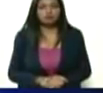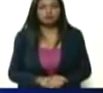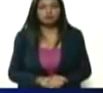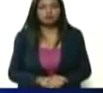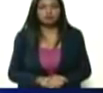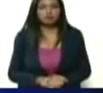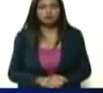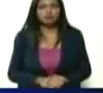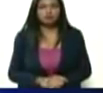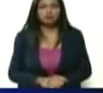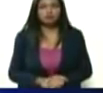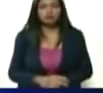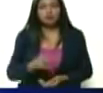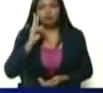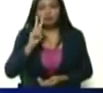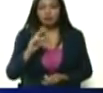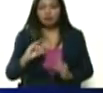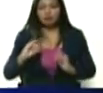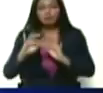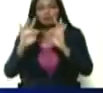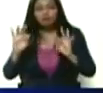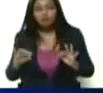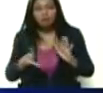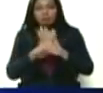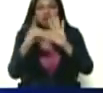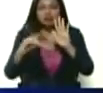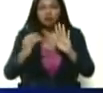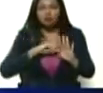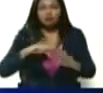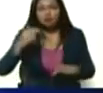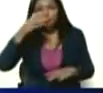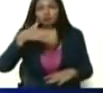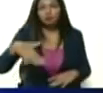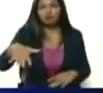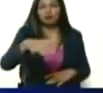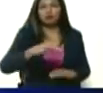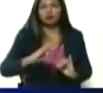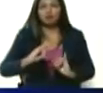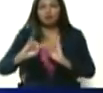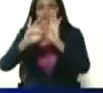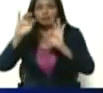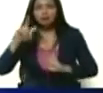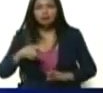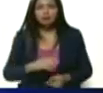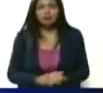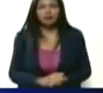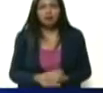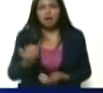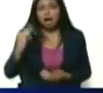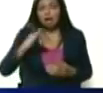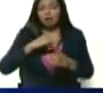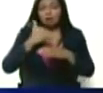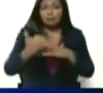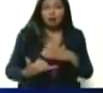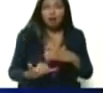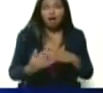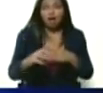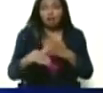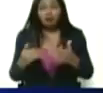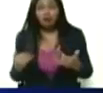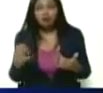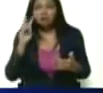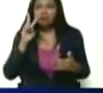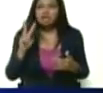justamente debida a la que tiene derecho nuestro pueblo. Y bueno, ya hay todo un plan que ha sido diseñado y